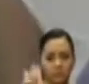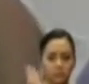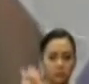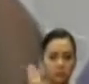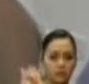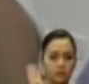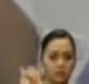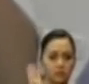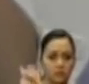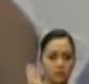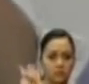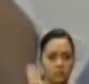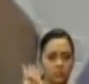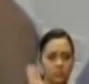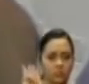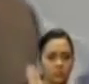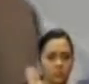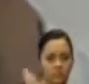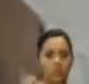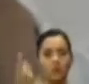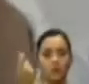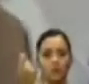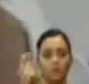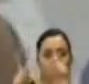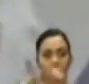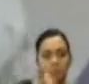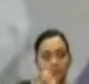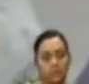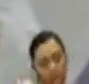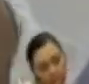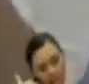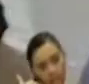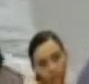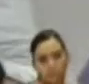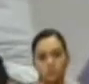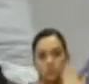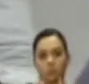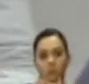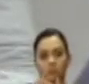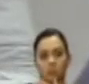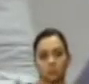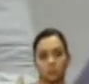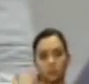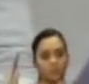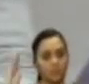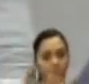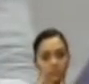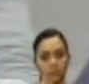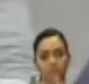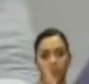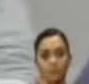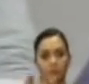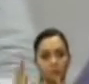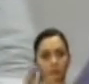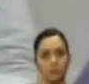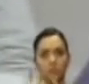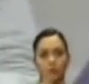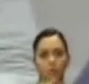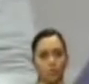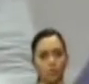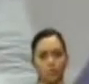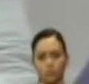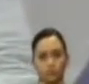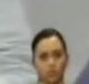como si el precio del petróleo fuera 79 millones de dólares. Asumimos todo el costo del desplome del precio del petróleo. Los municipios no han